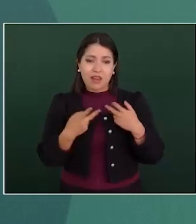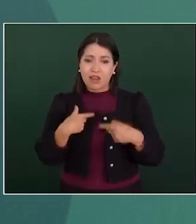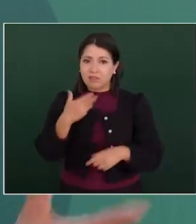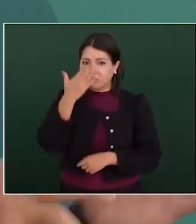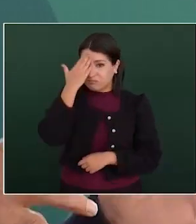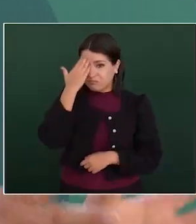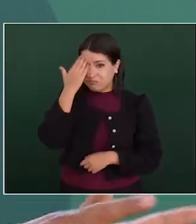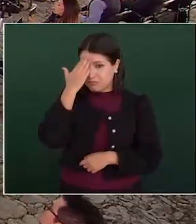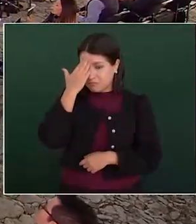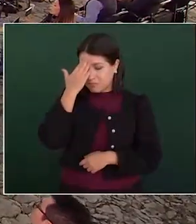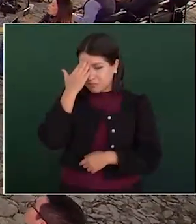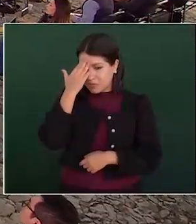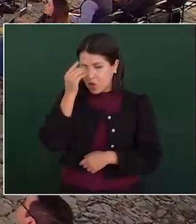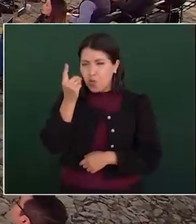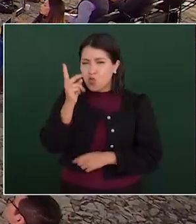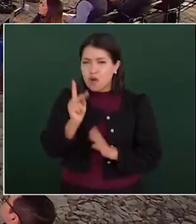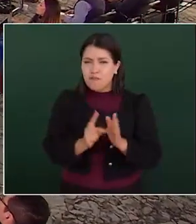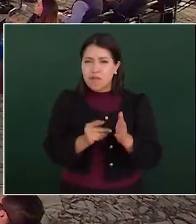Una vez,